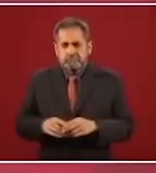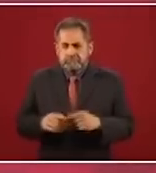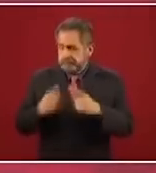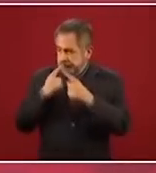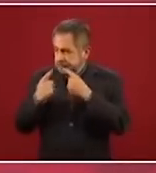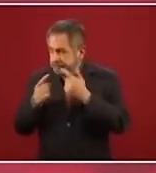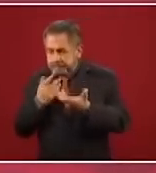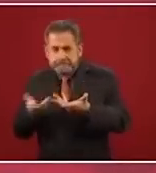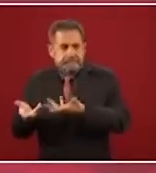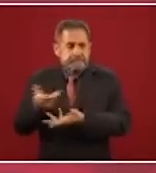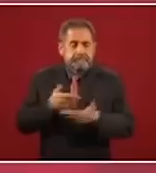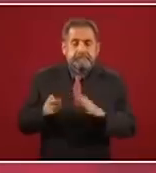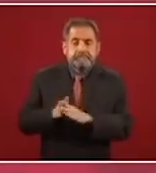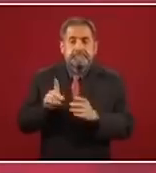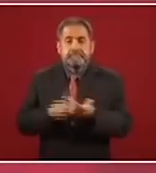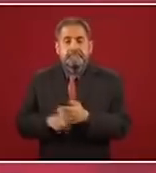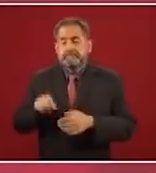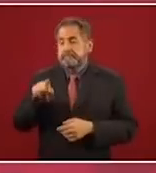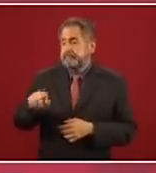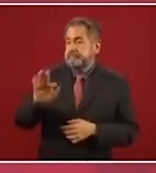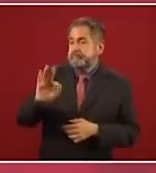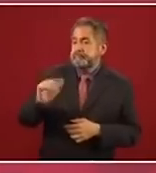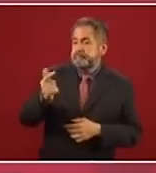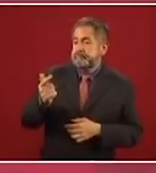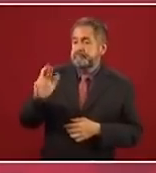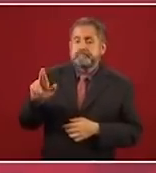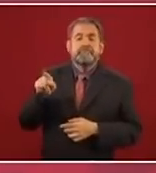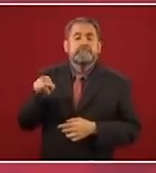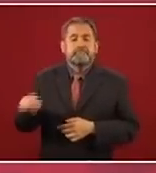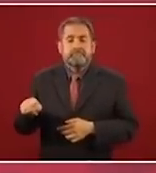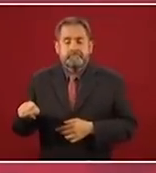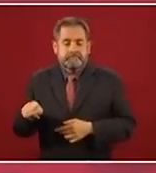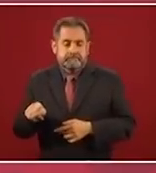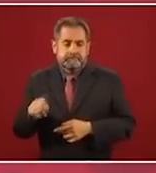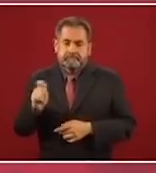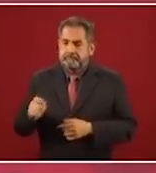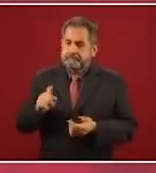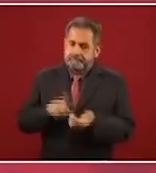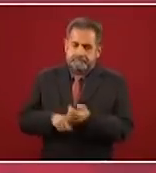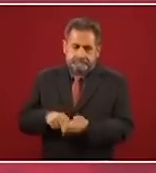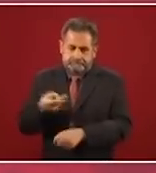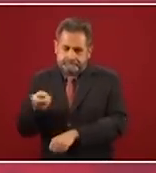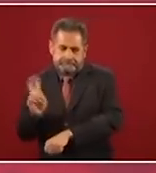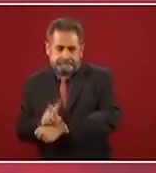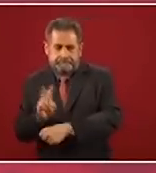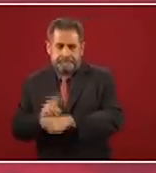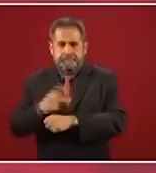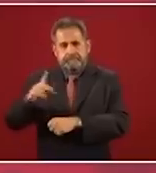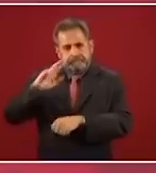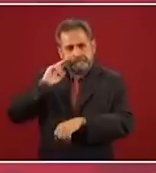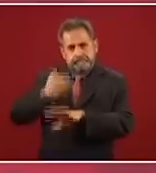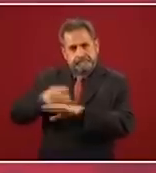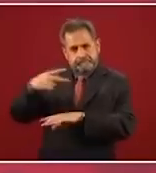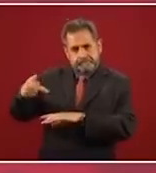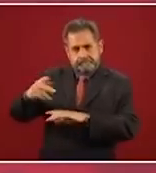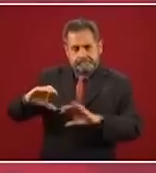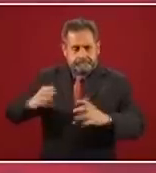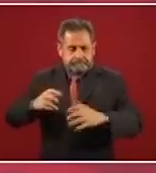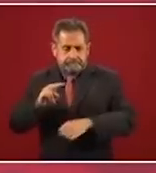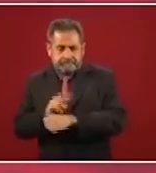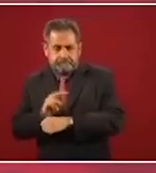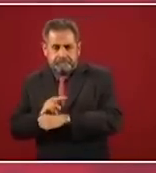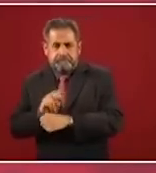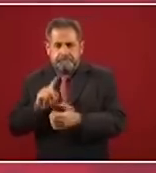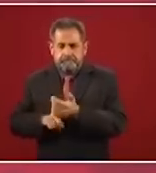conciliando, porque la fiscalía cuida, porque es su obligación, lo